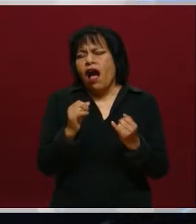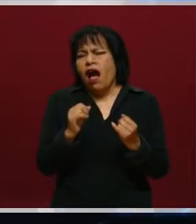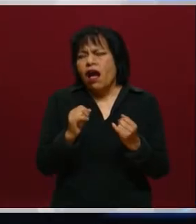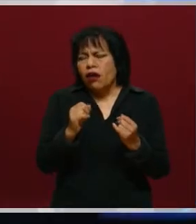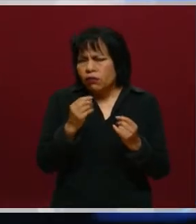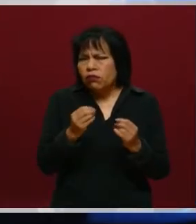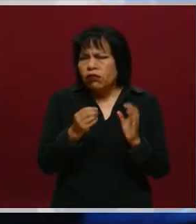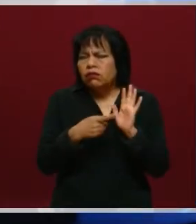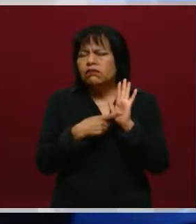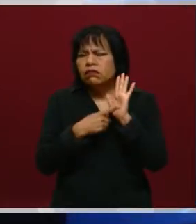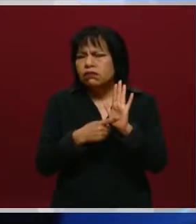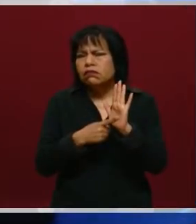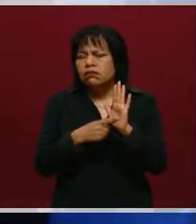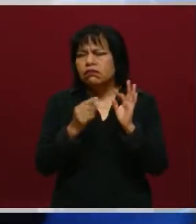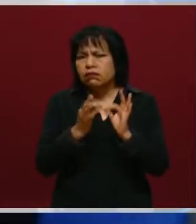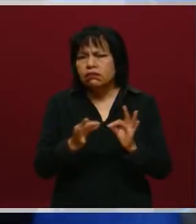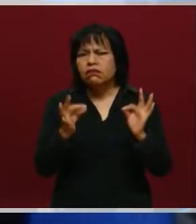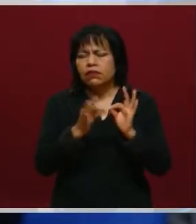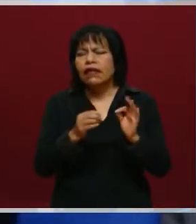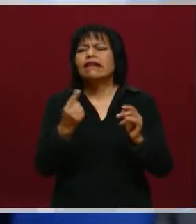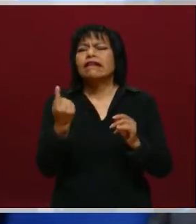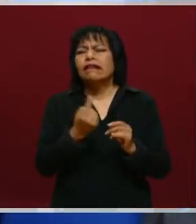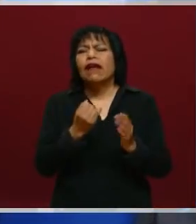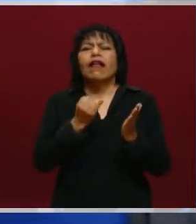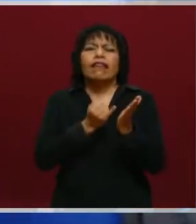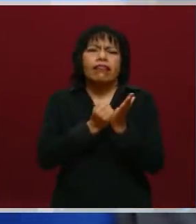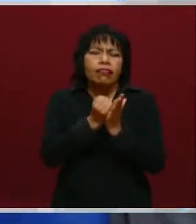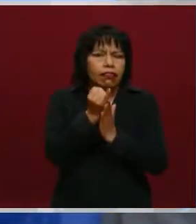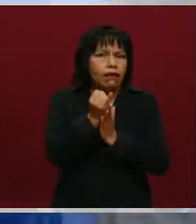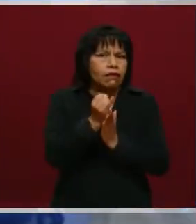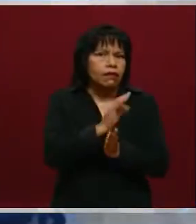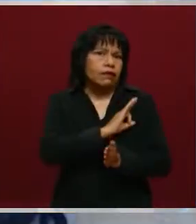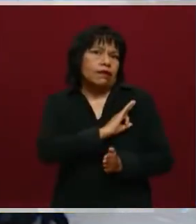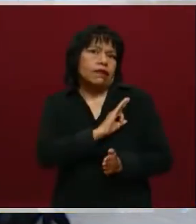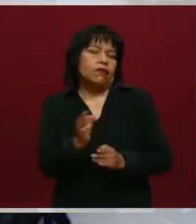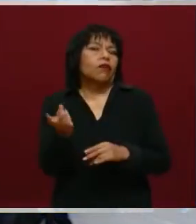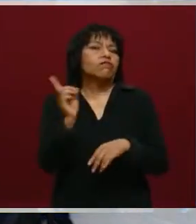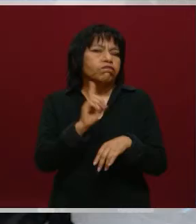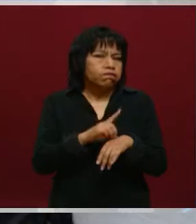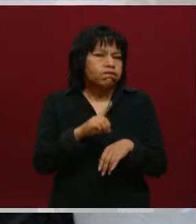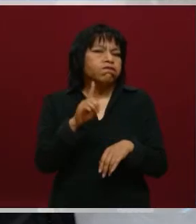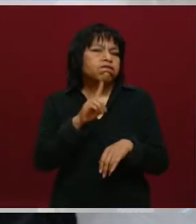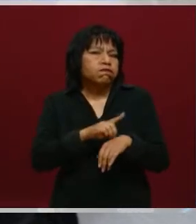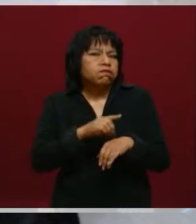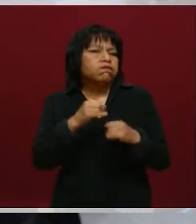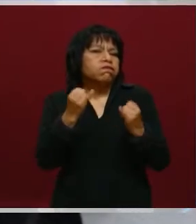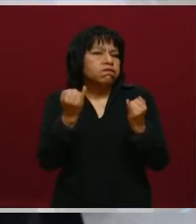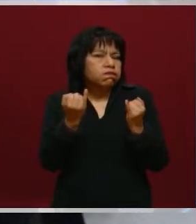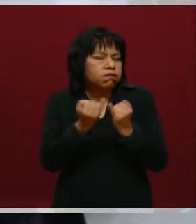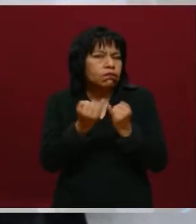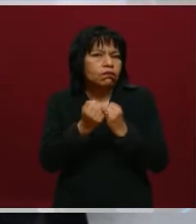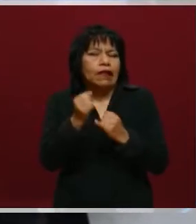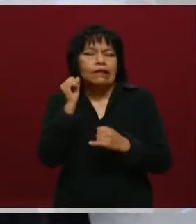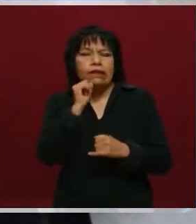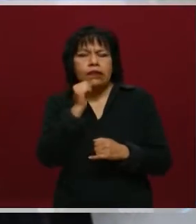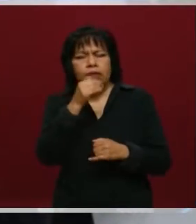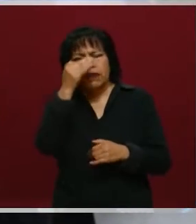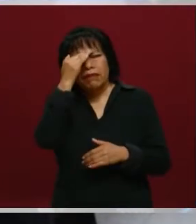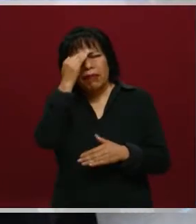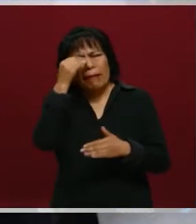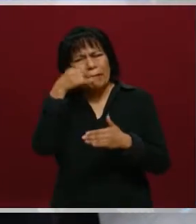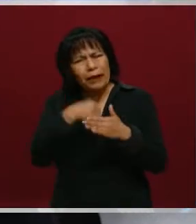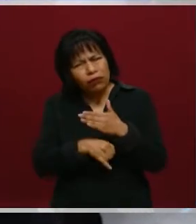que las decisiones que debemos tomar de manera cotidiana pues van acompañadas de una reflexión